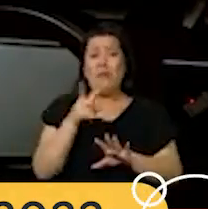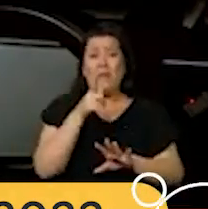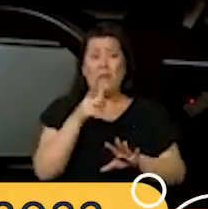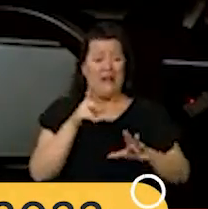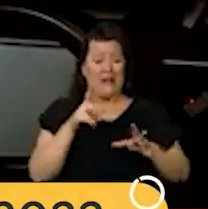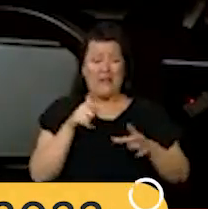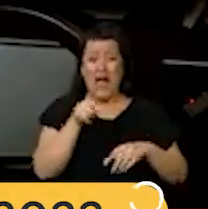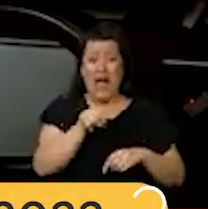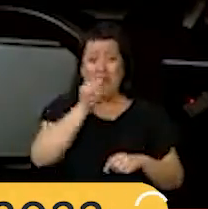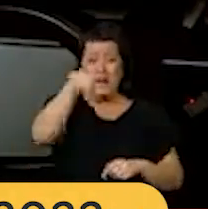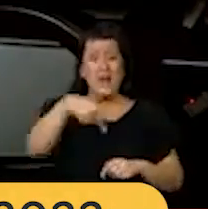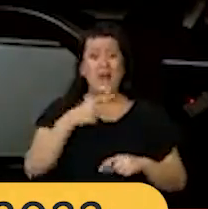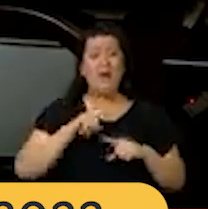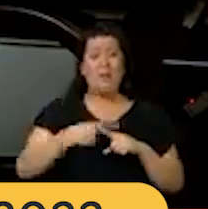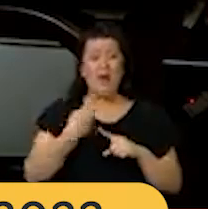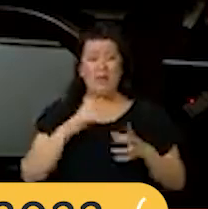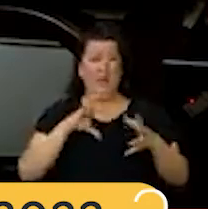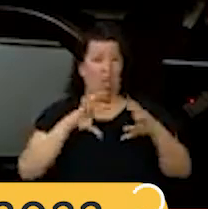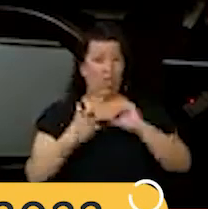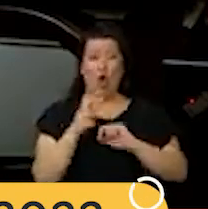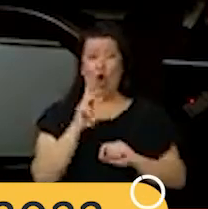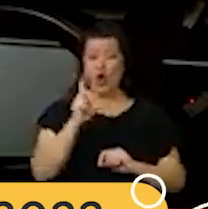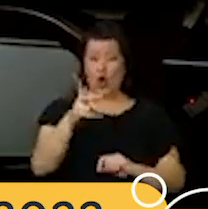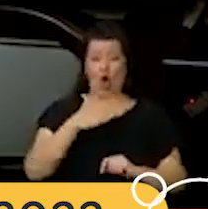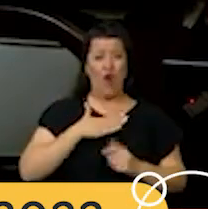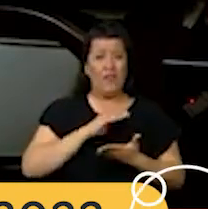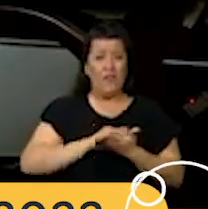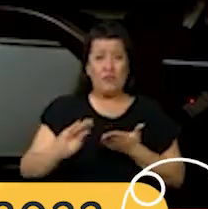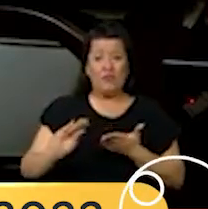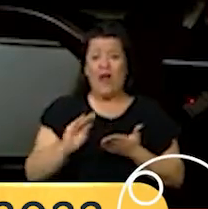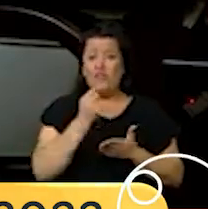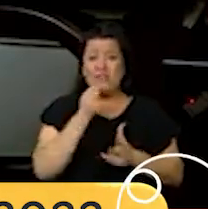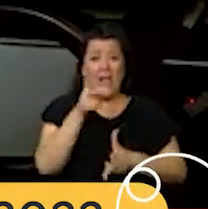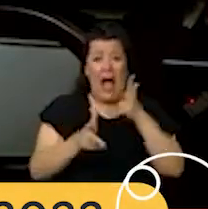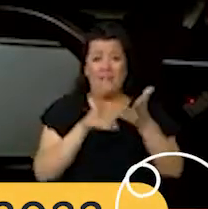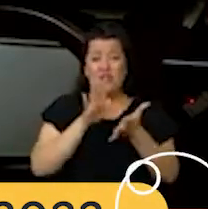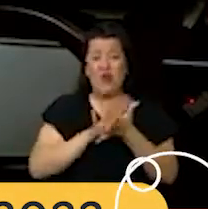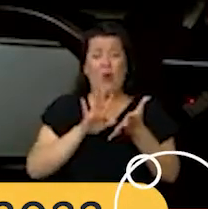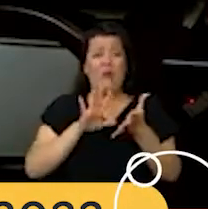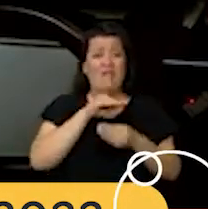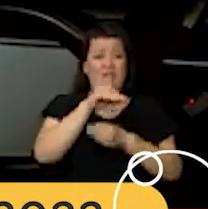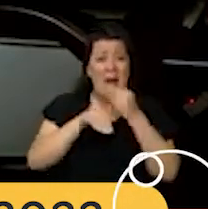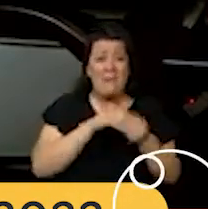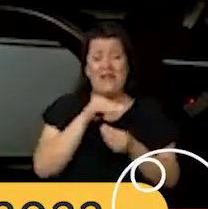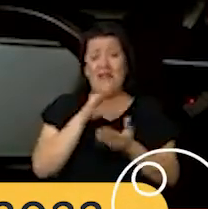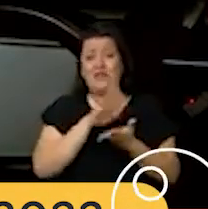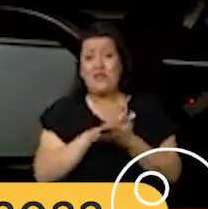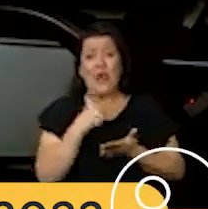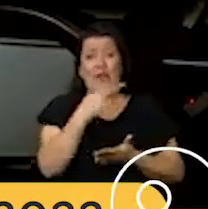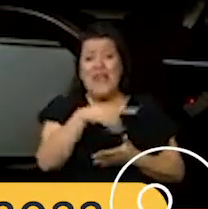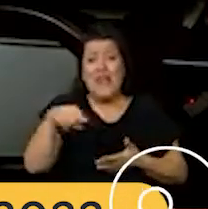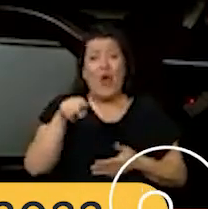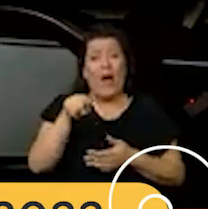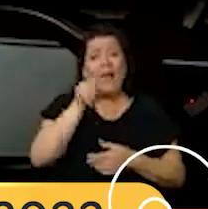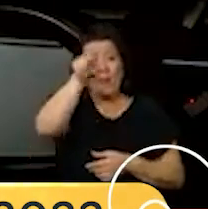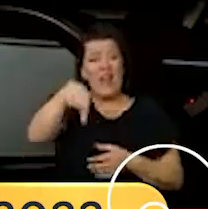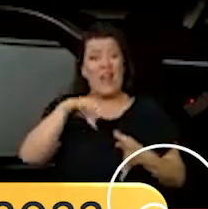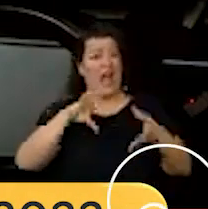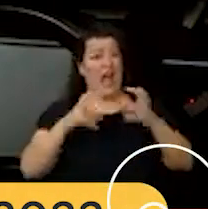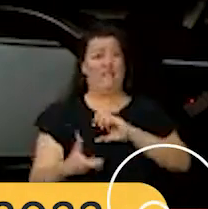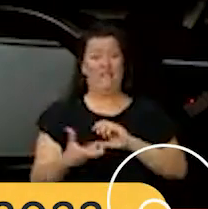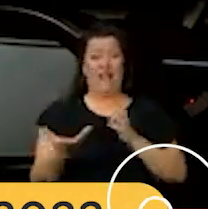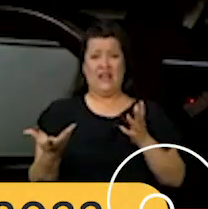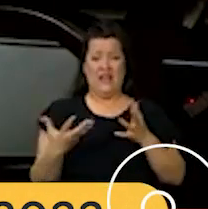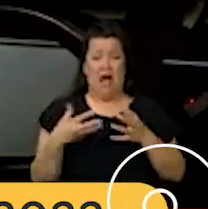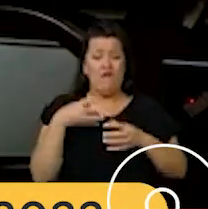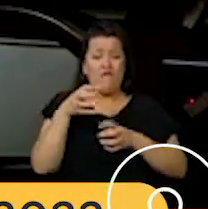desvirtúa la política, se desvirtúa el rol que tenemos como diputados nacional y afecta al funcionamiento y convivencia democrática